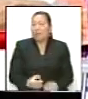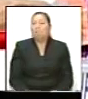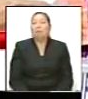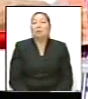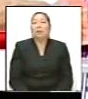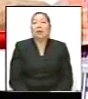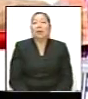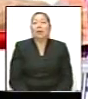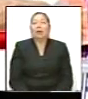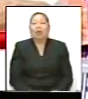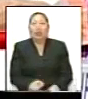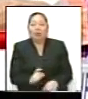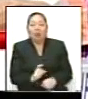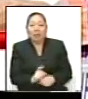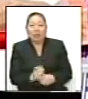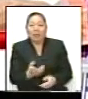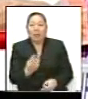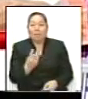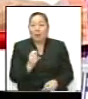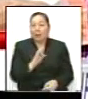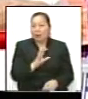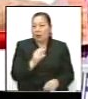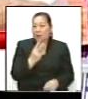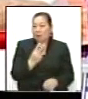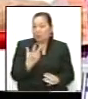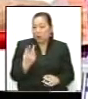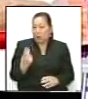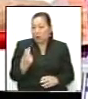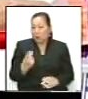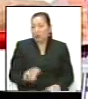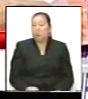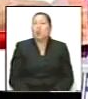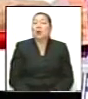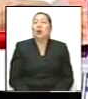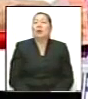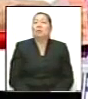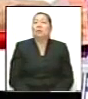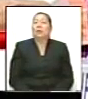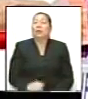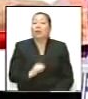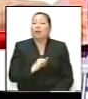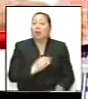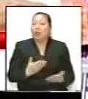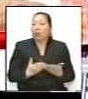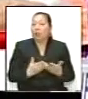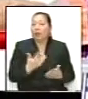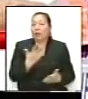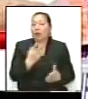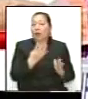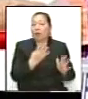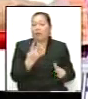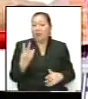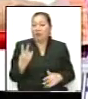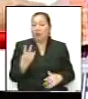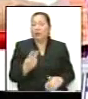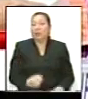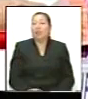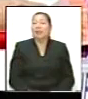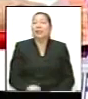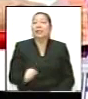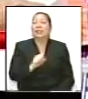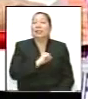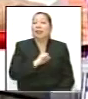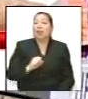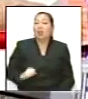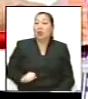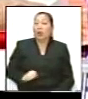como la Institución Educativa 20521 de San Nicolás y la Institución Educativa 392 Señor de Luren del